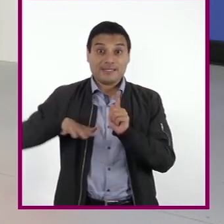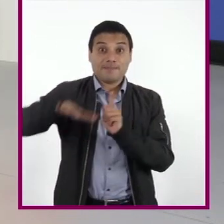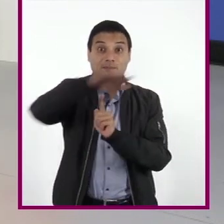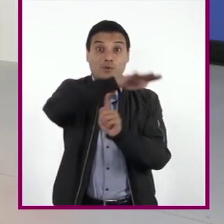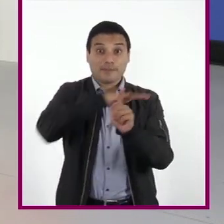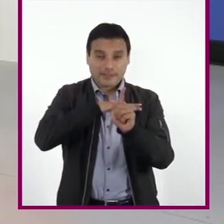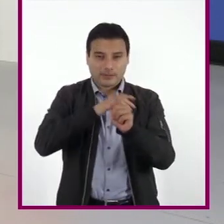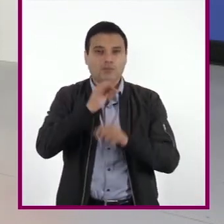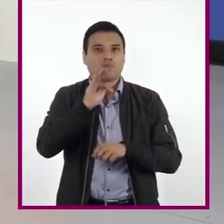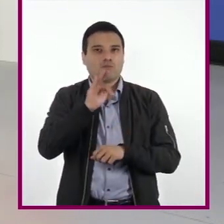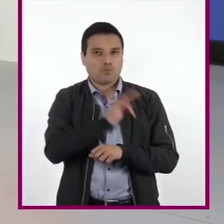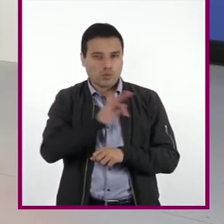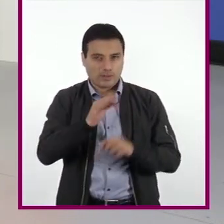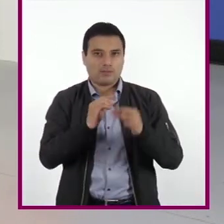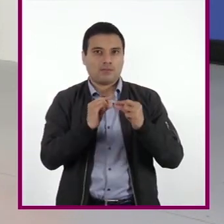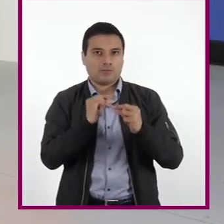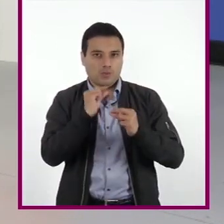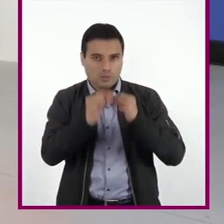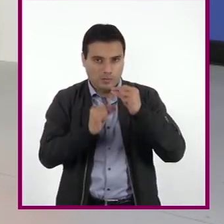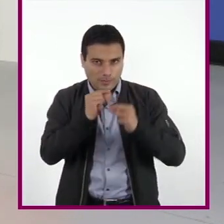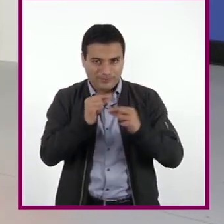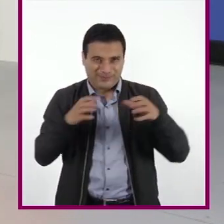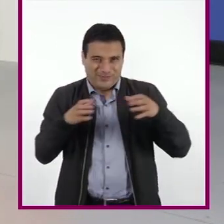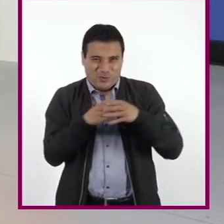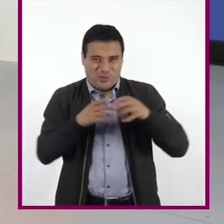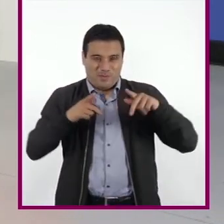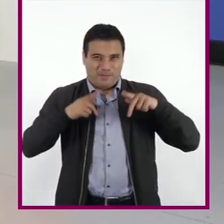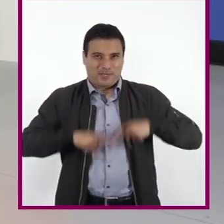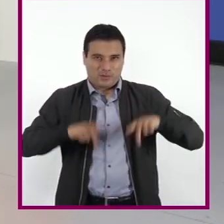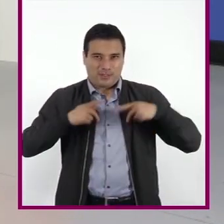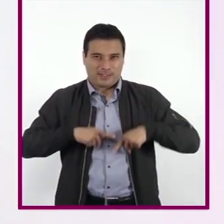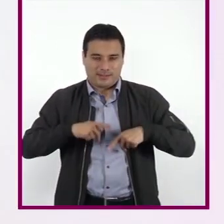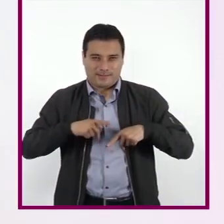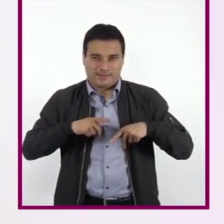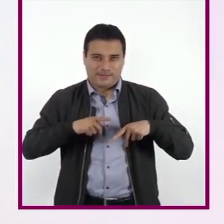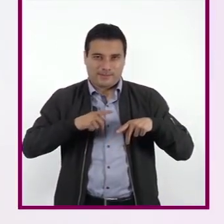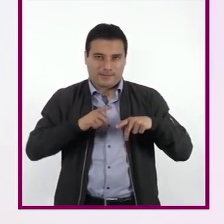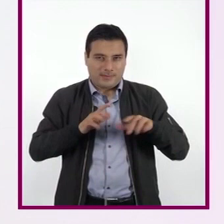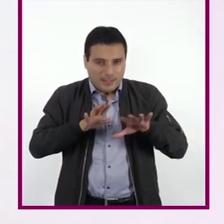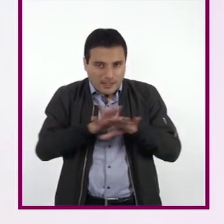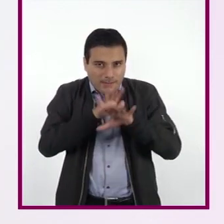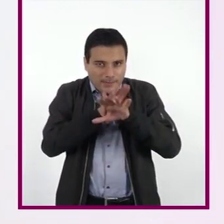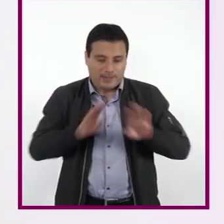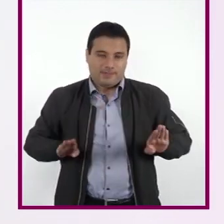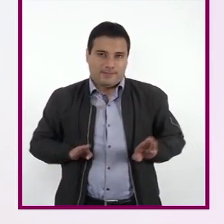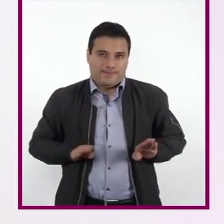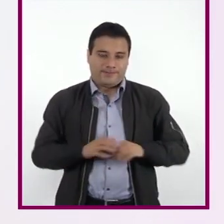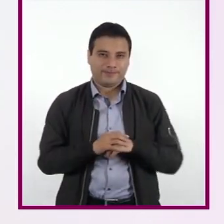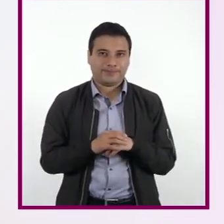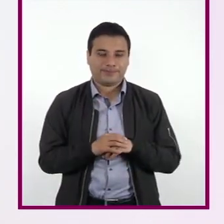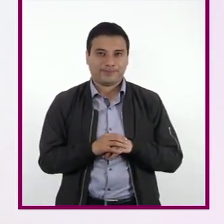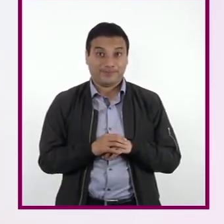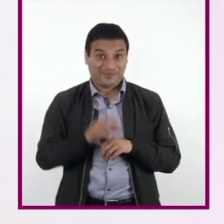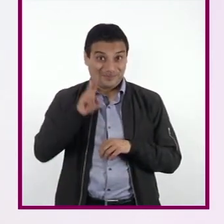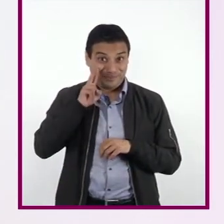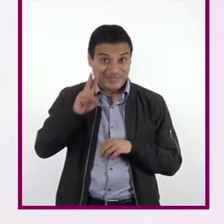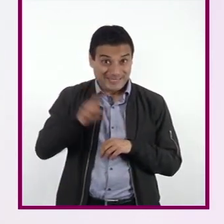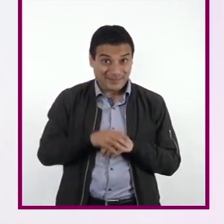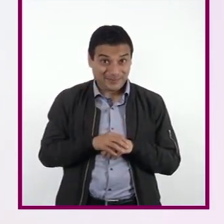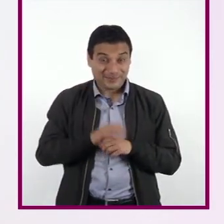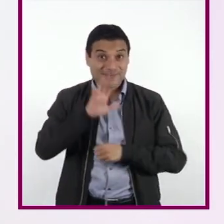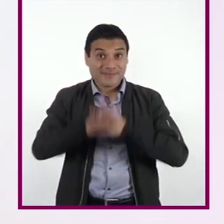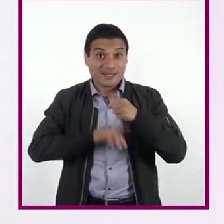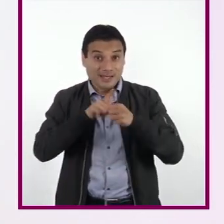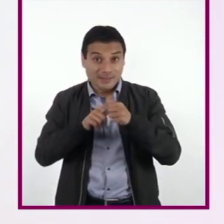influye, moldea y transforma a una sociedad y sus prácticas. Entonces, la biodiversidad motiva